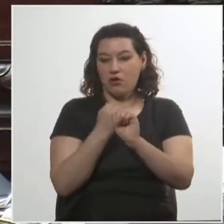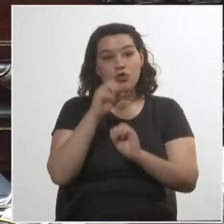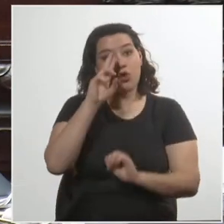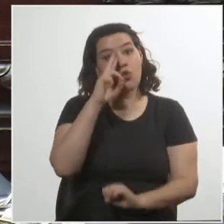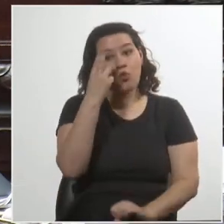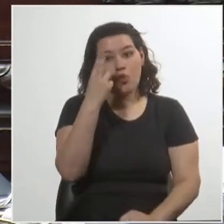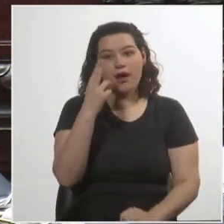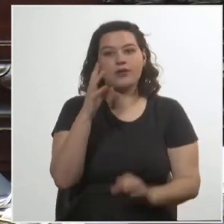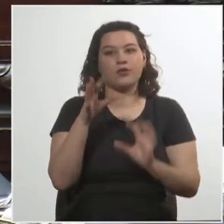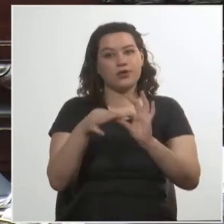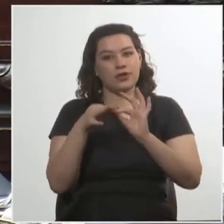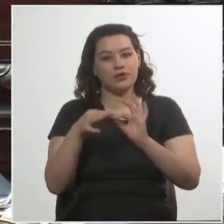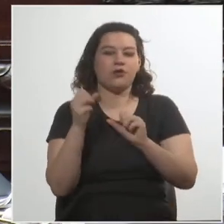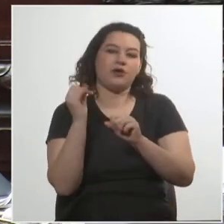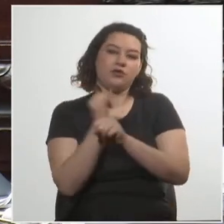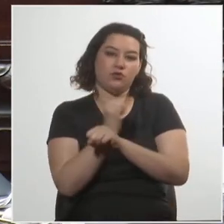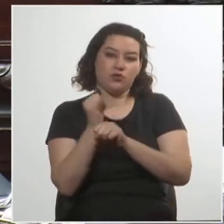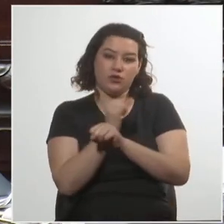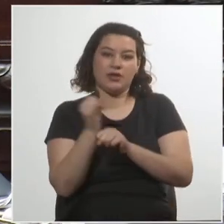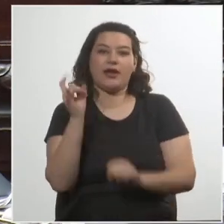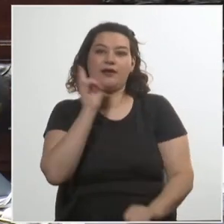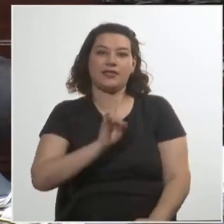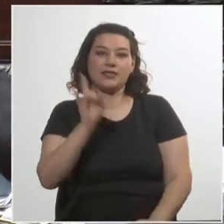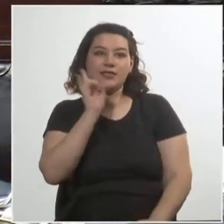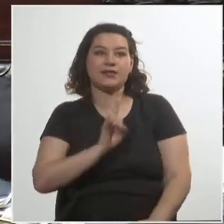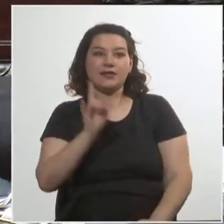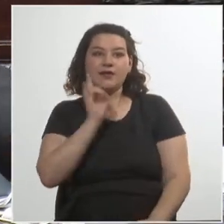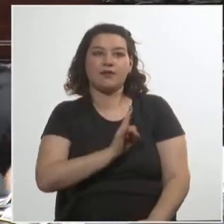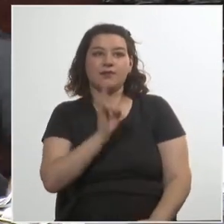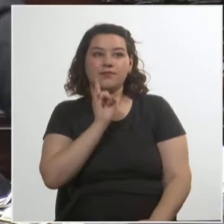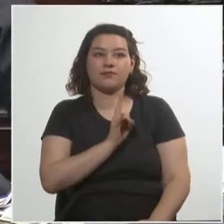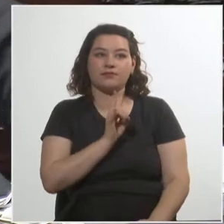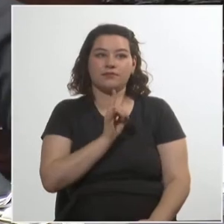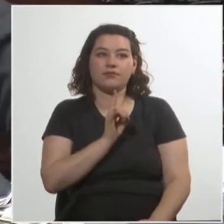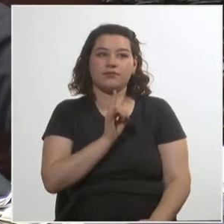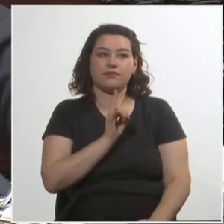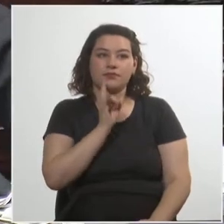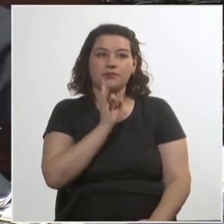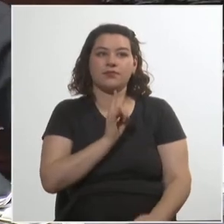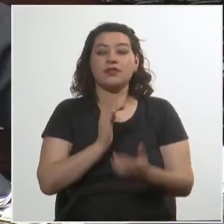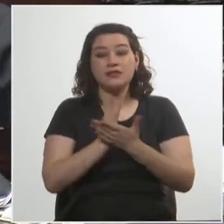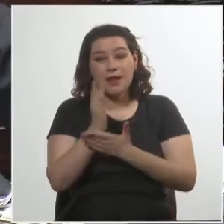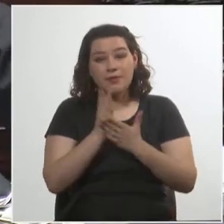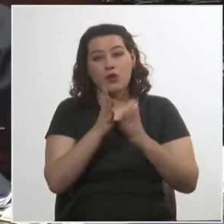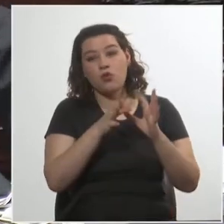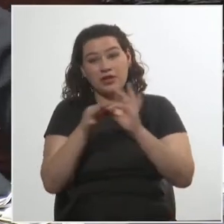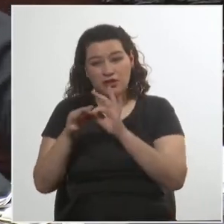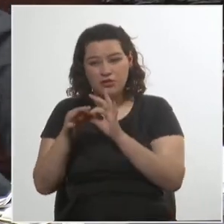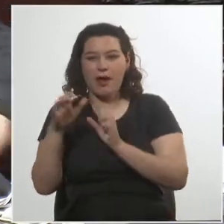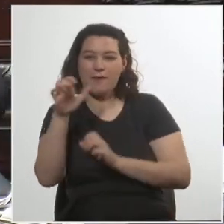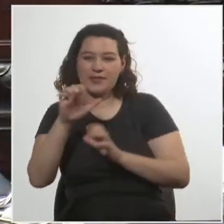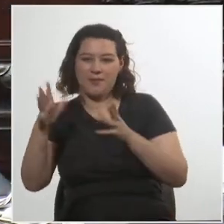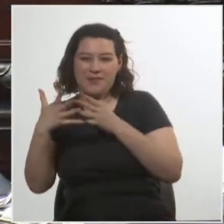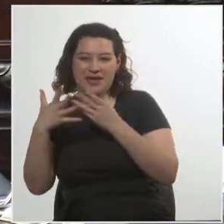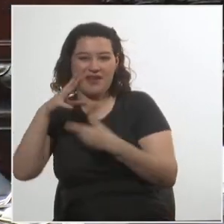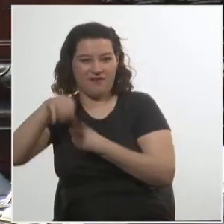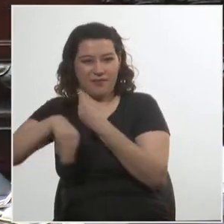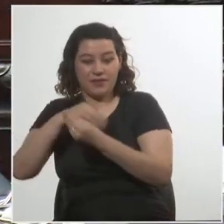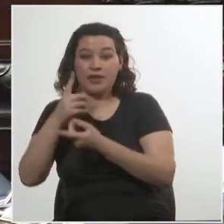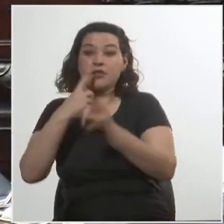que tiene que ver con la lechería y con la pequeña industria láctea aliada al pequeño productor lechero también entonces